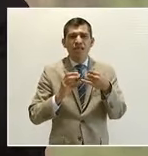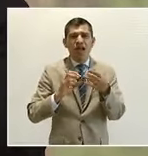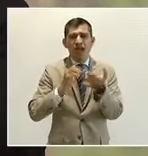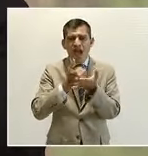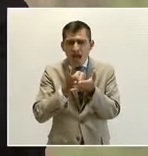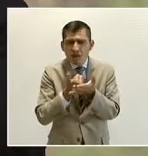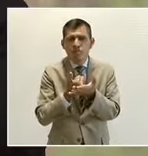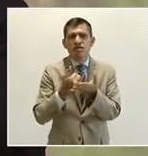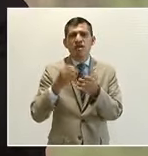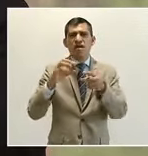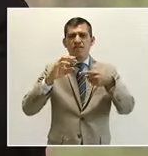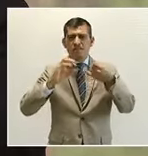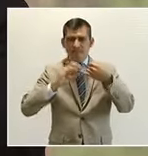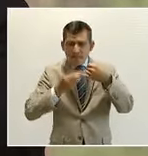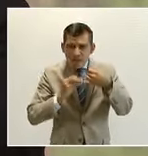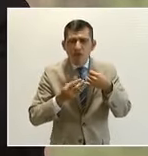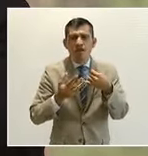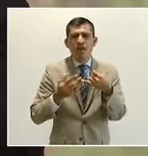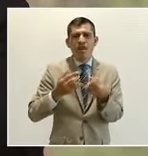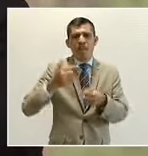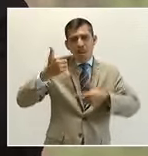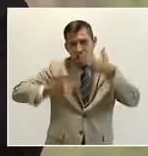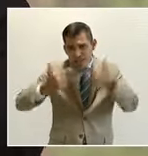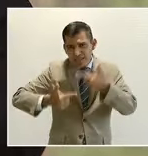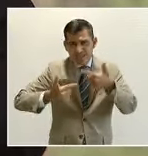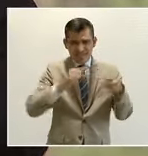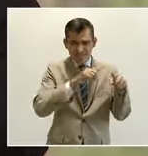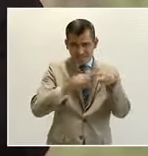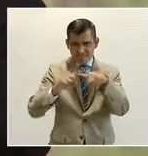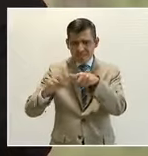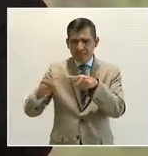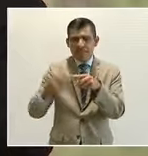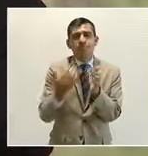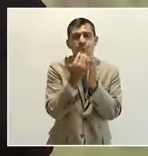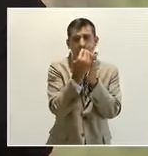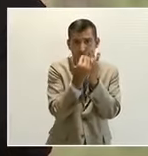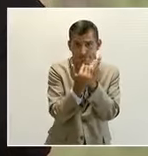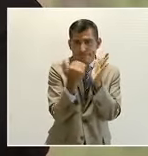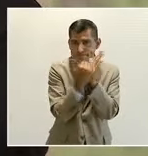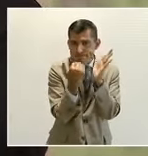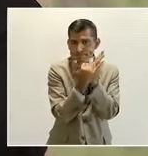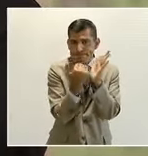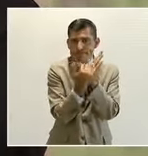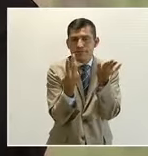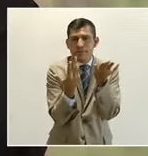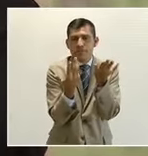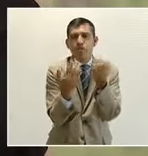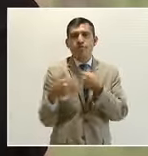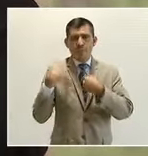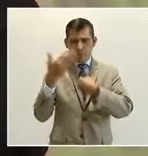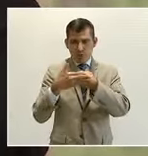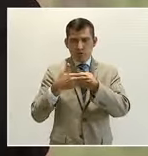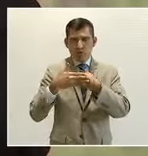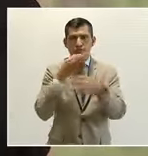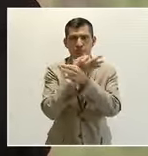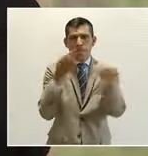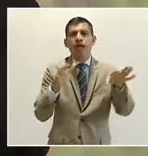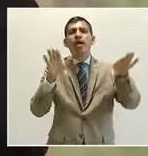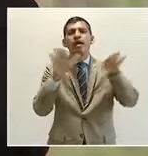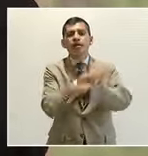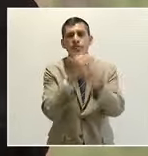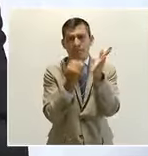Frijol en leche y ya está por anunciarse los cambios y los